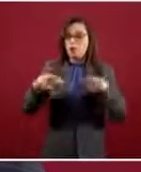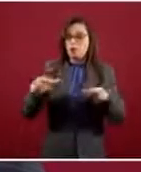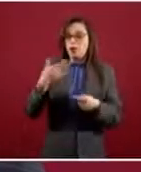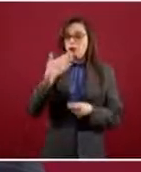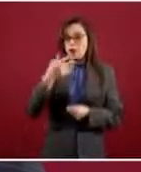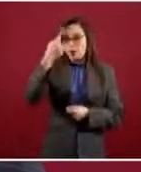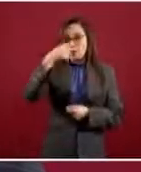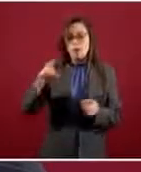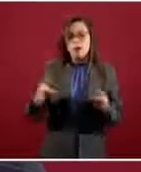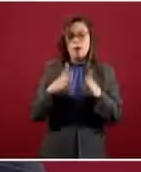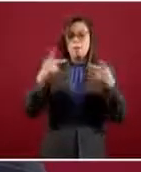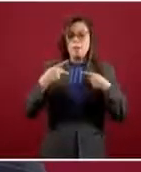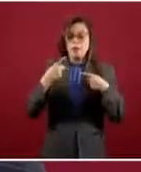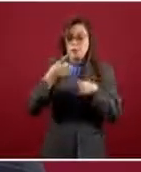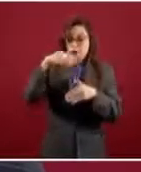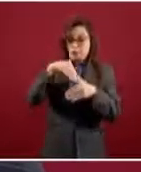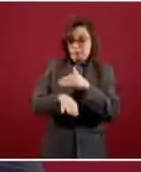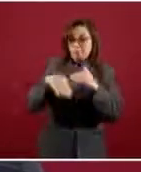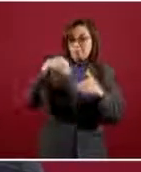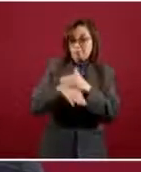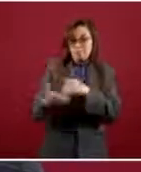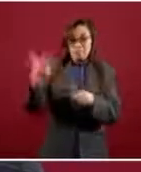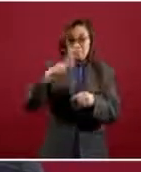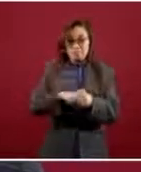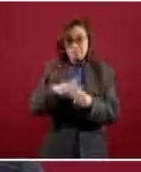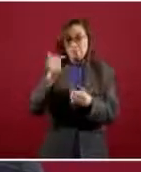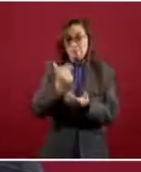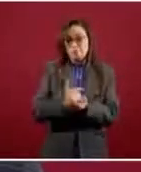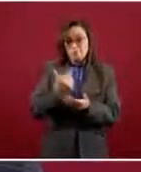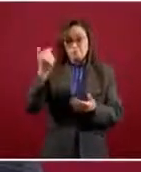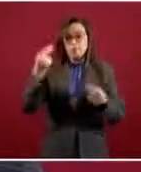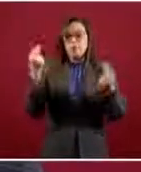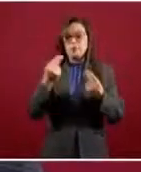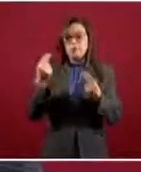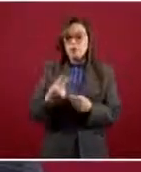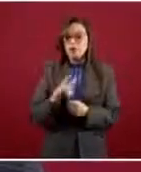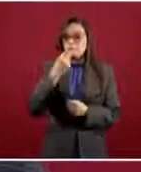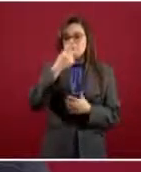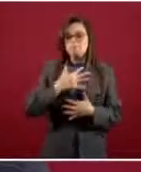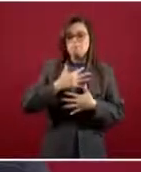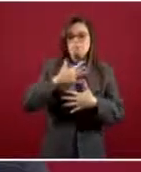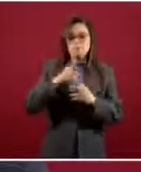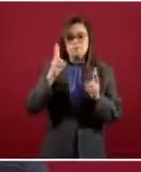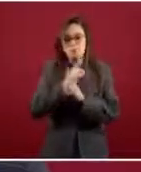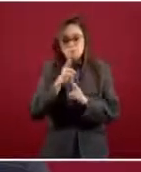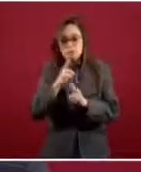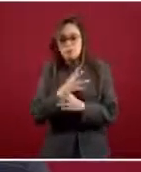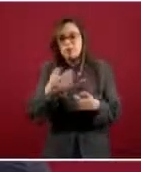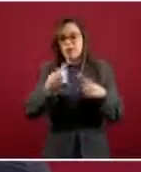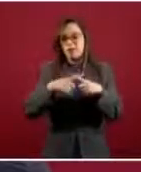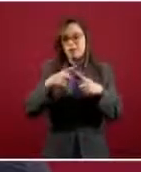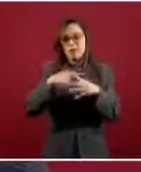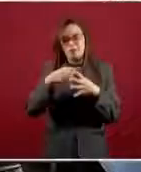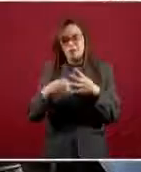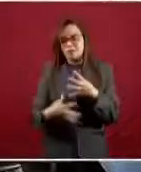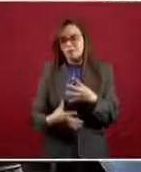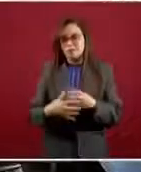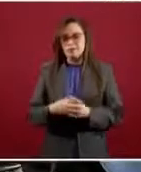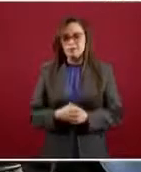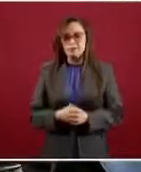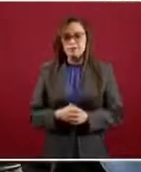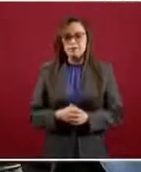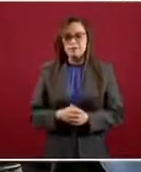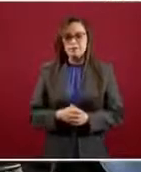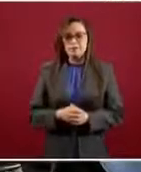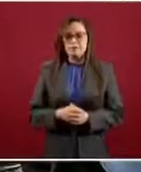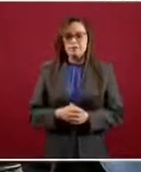requerir tratamiento especializado con ventilador, con el uso de vasopresores. Y por eso este